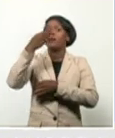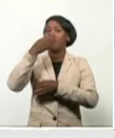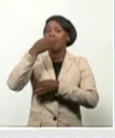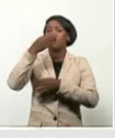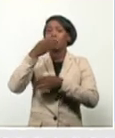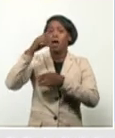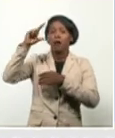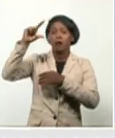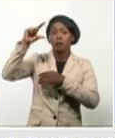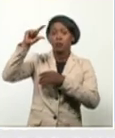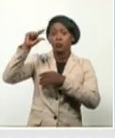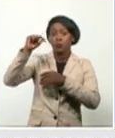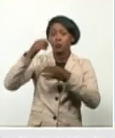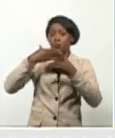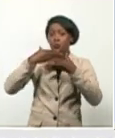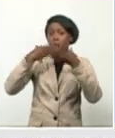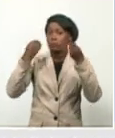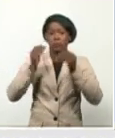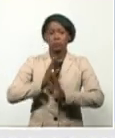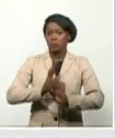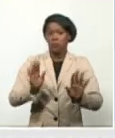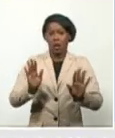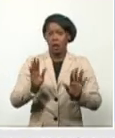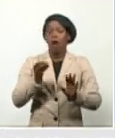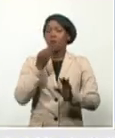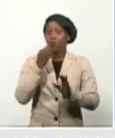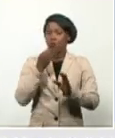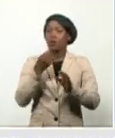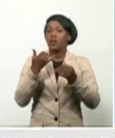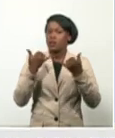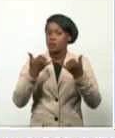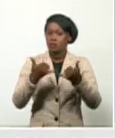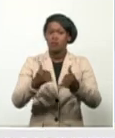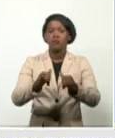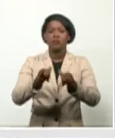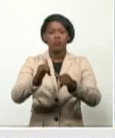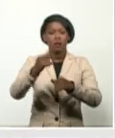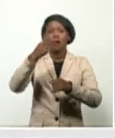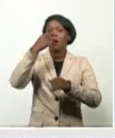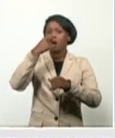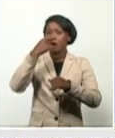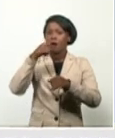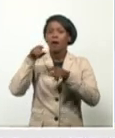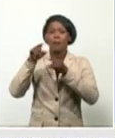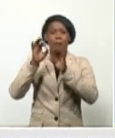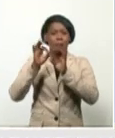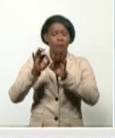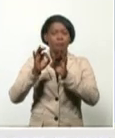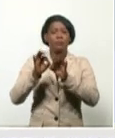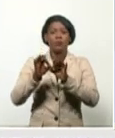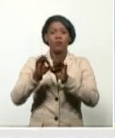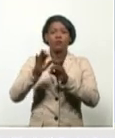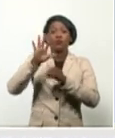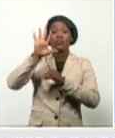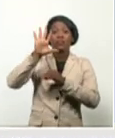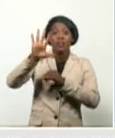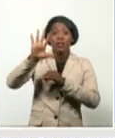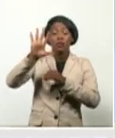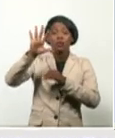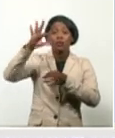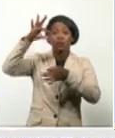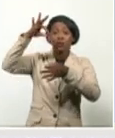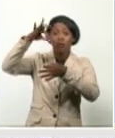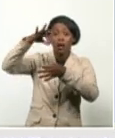acabe el frasco que tiene, ¿no? Y lo puede seguir utilizando a razón de 5 gotas una vez a la